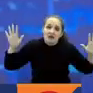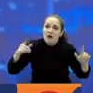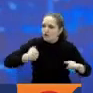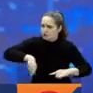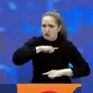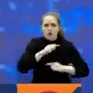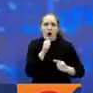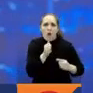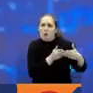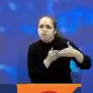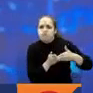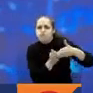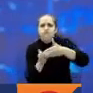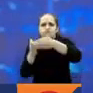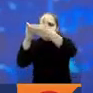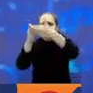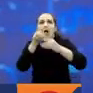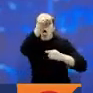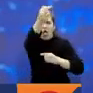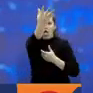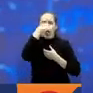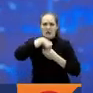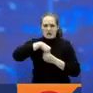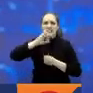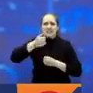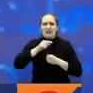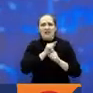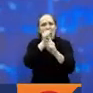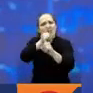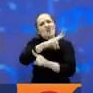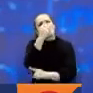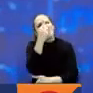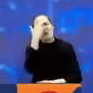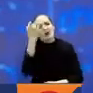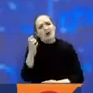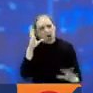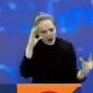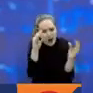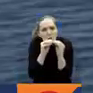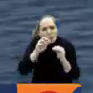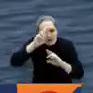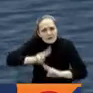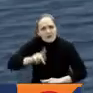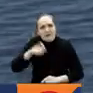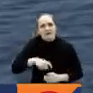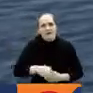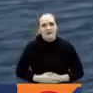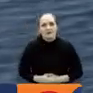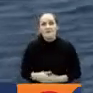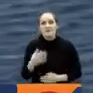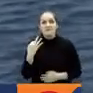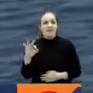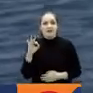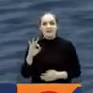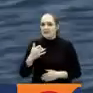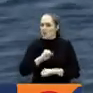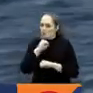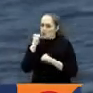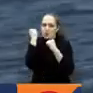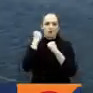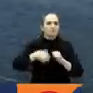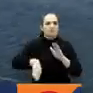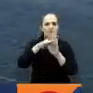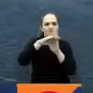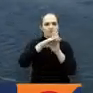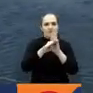acceso a sus aguas mientras ellos pueden acceder a nuestros puertos. Se firmó un acuerdo y se debe respetar. Francia endureció la supervisión en el Canal de